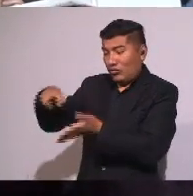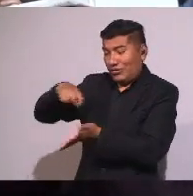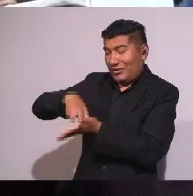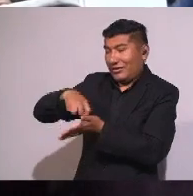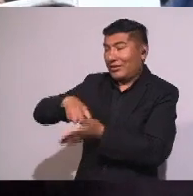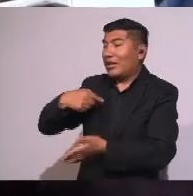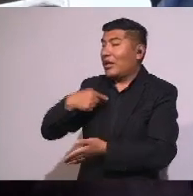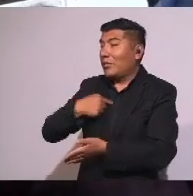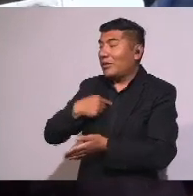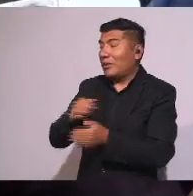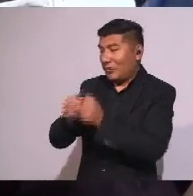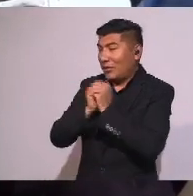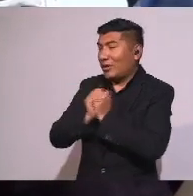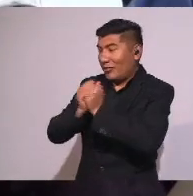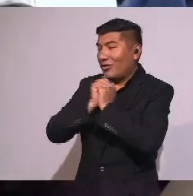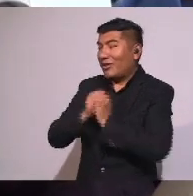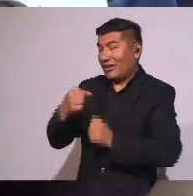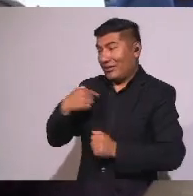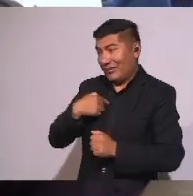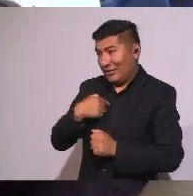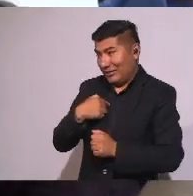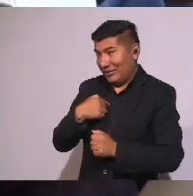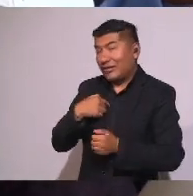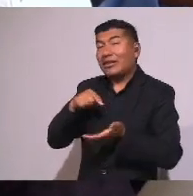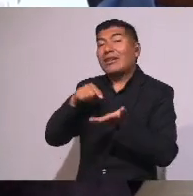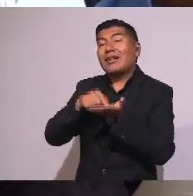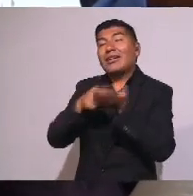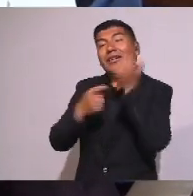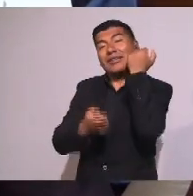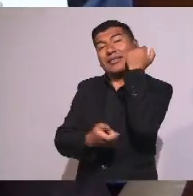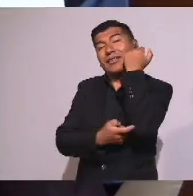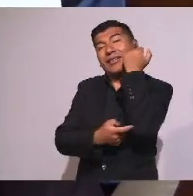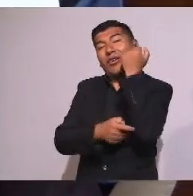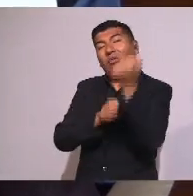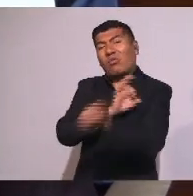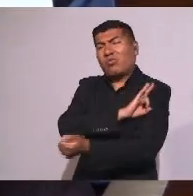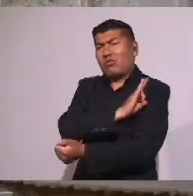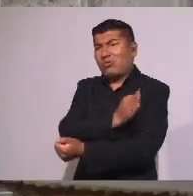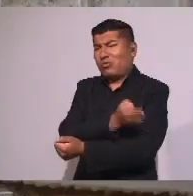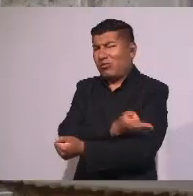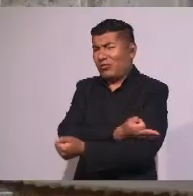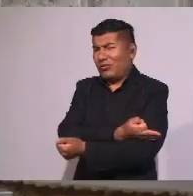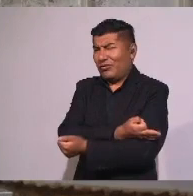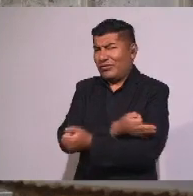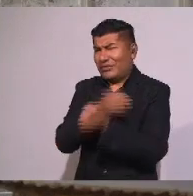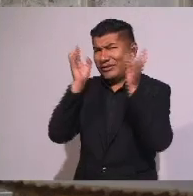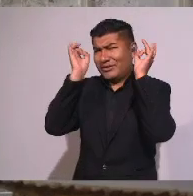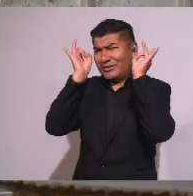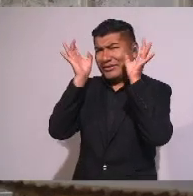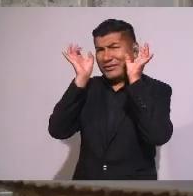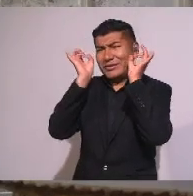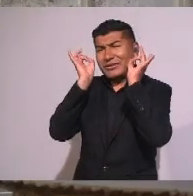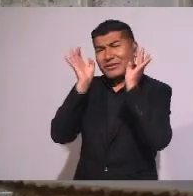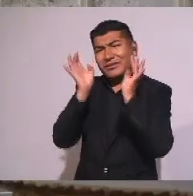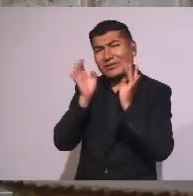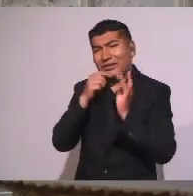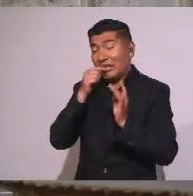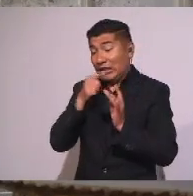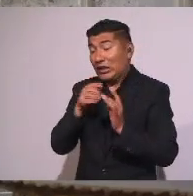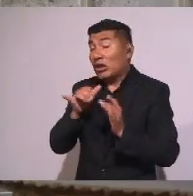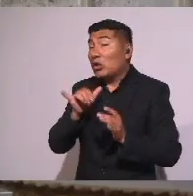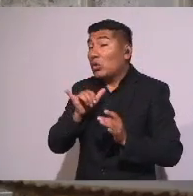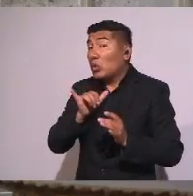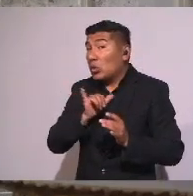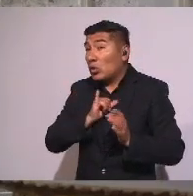adoras. Fíjense, esa tentación fuerte, atrevida. ¿Ya? De decir, voy